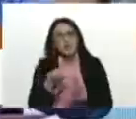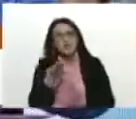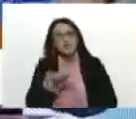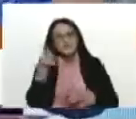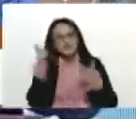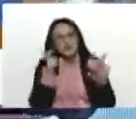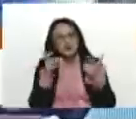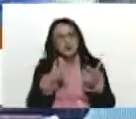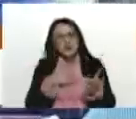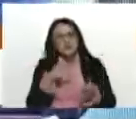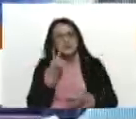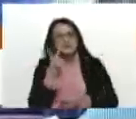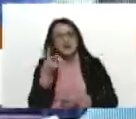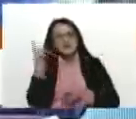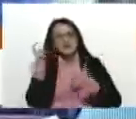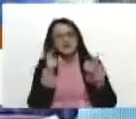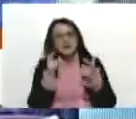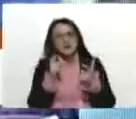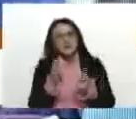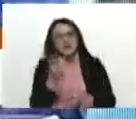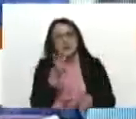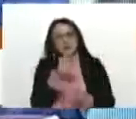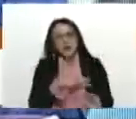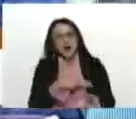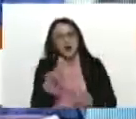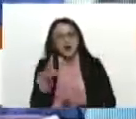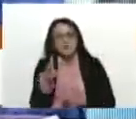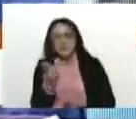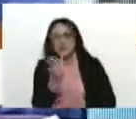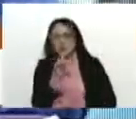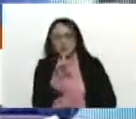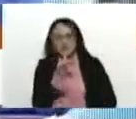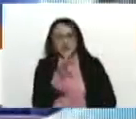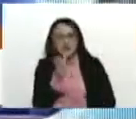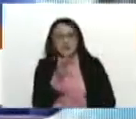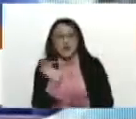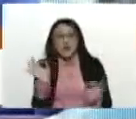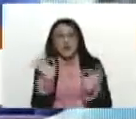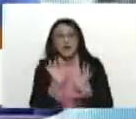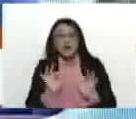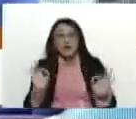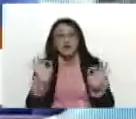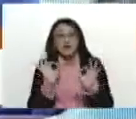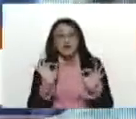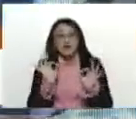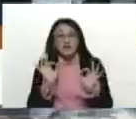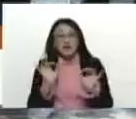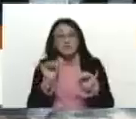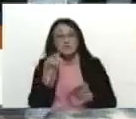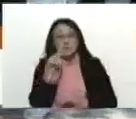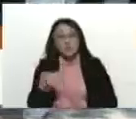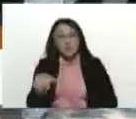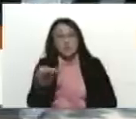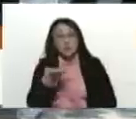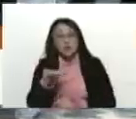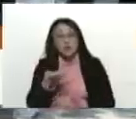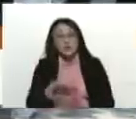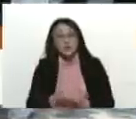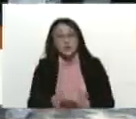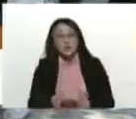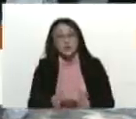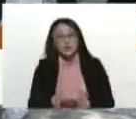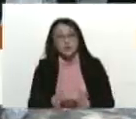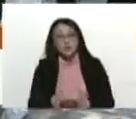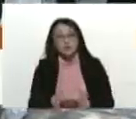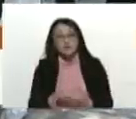Chávez queremos ver a Chávez no había armas no había fusiles no había nada era el pueblo que